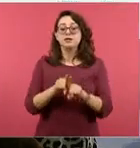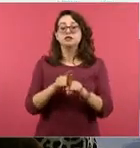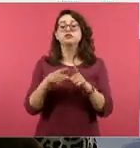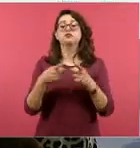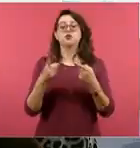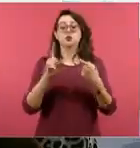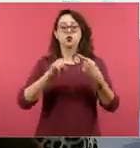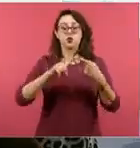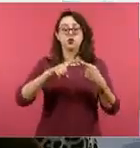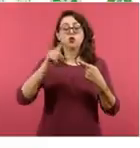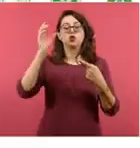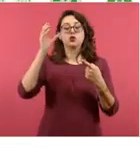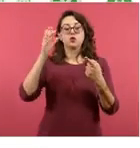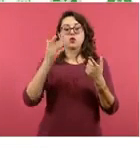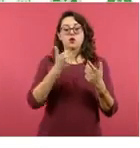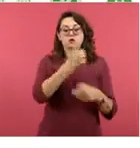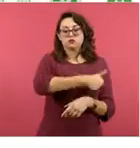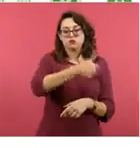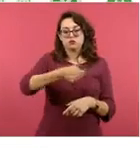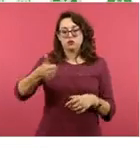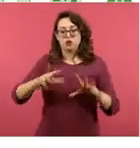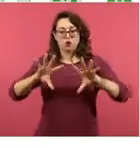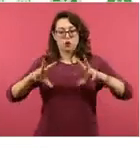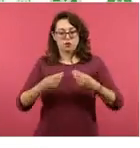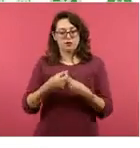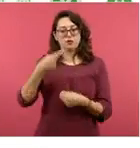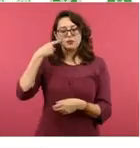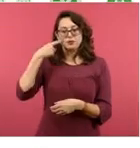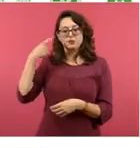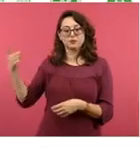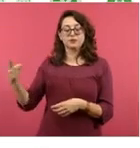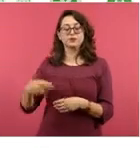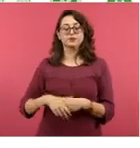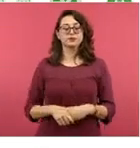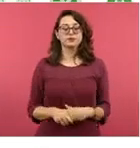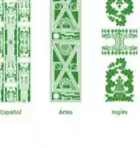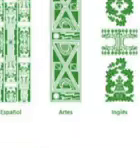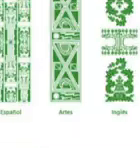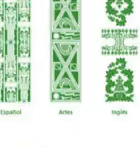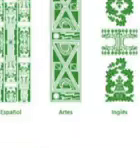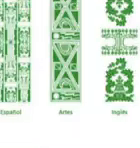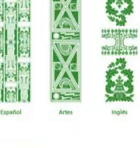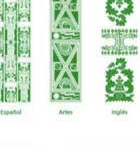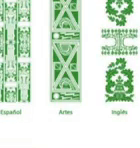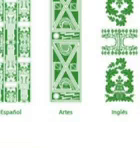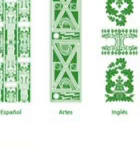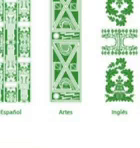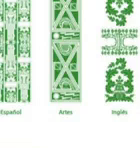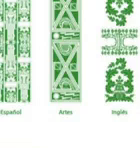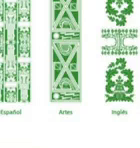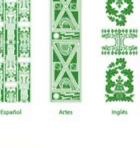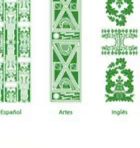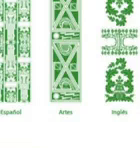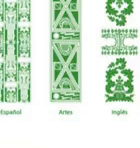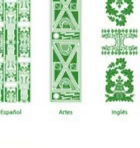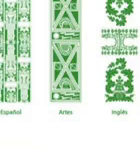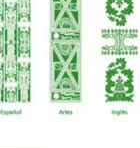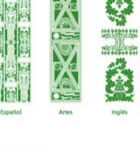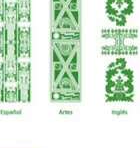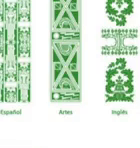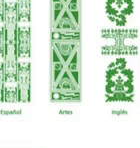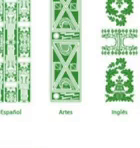artículos científicos en donde se contienen conocimientos científicos de diferentes campos, en este caso, perdón, de